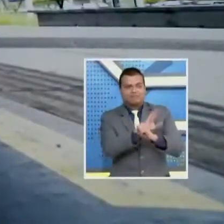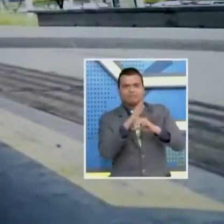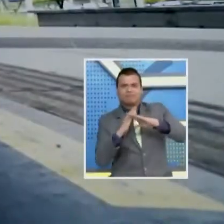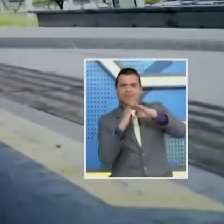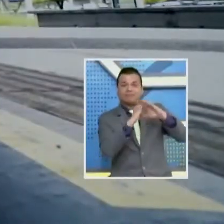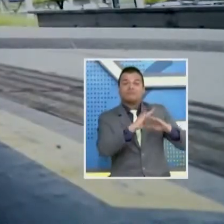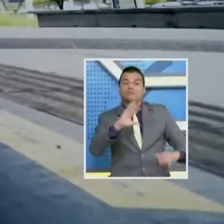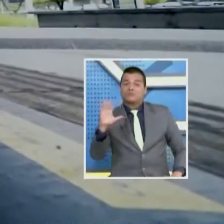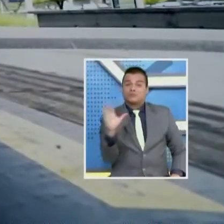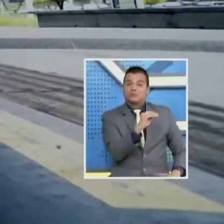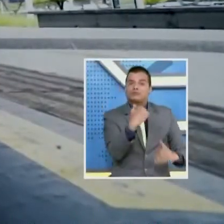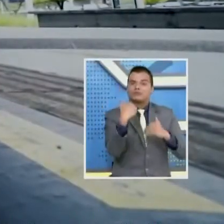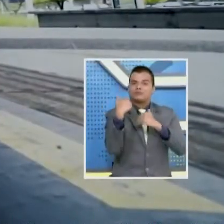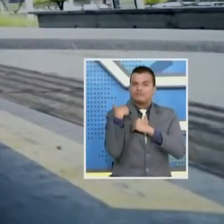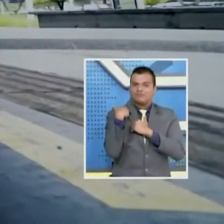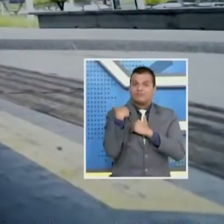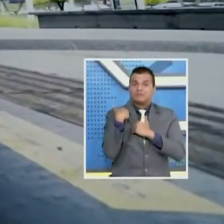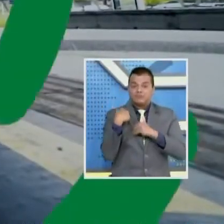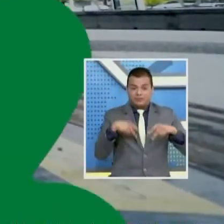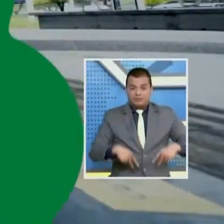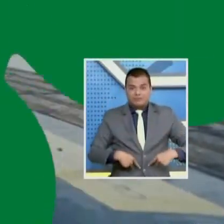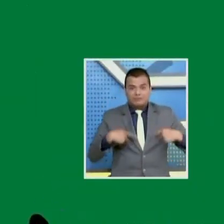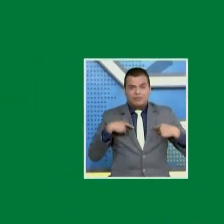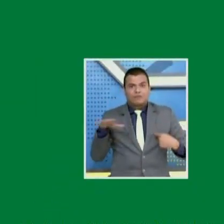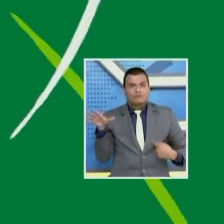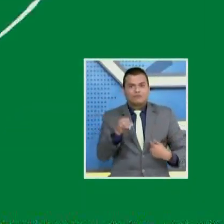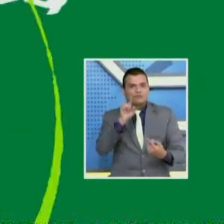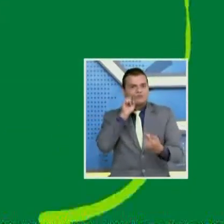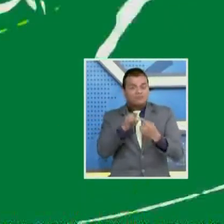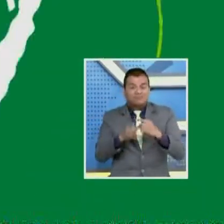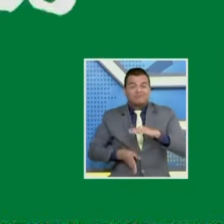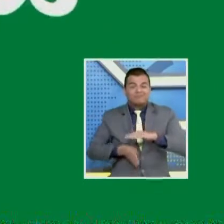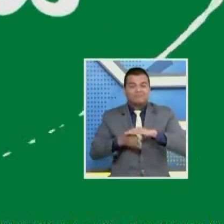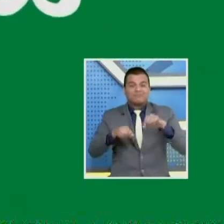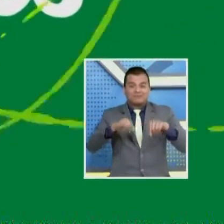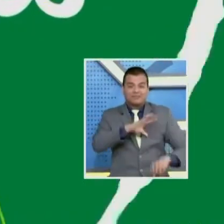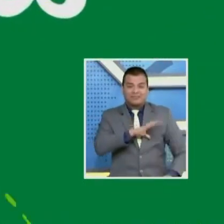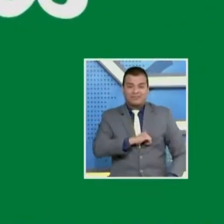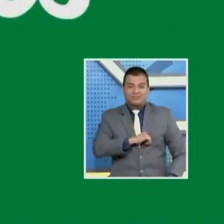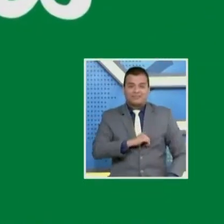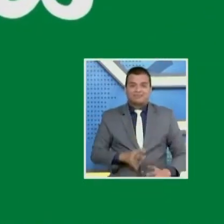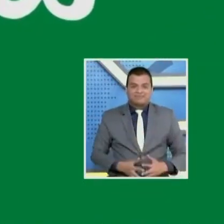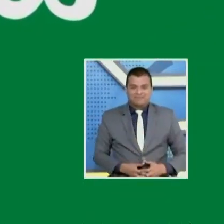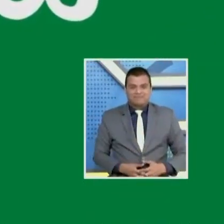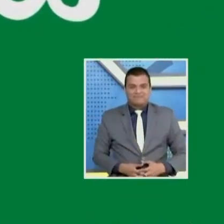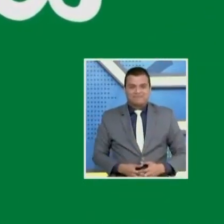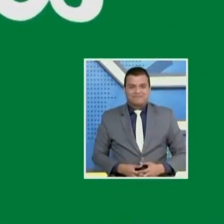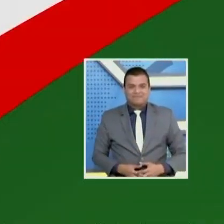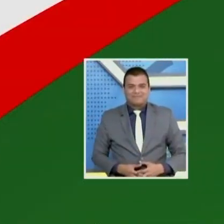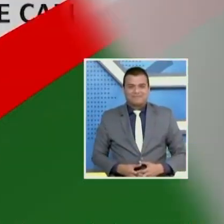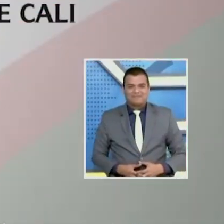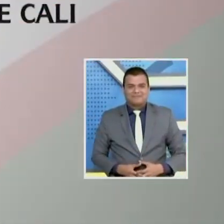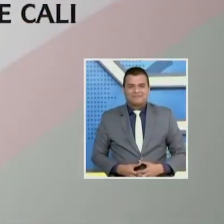Contra el coronavirus, guardianes somos todos. Cali, unida por la vida.